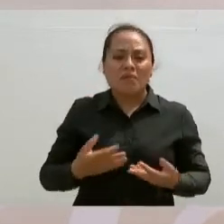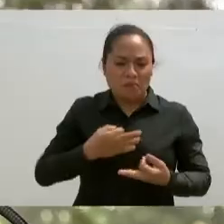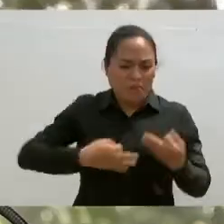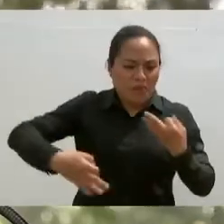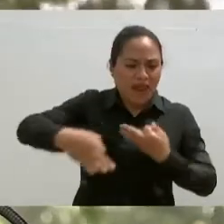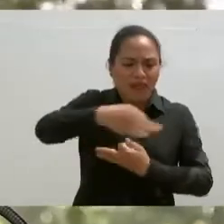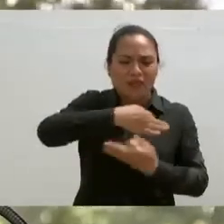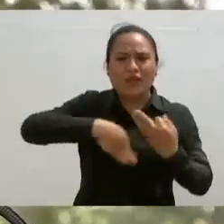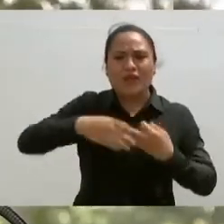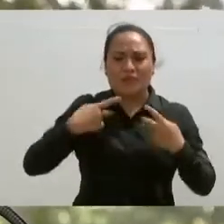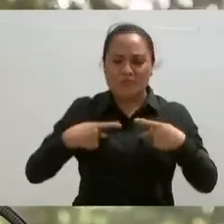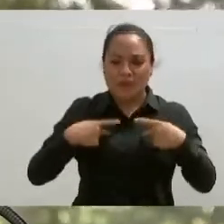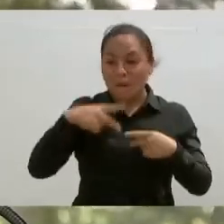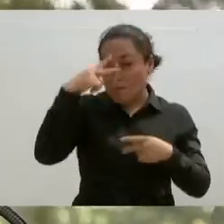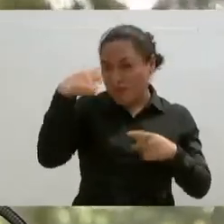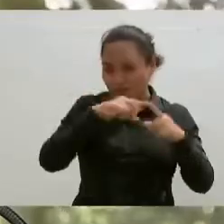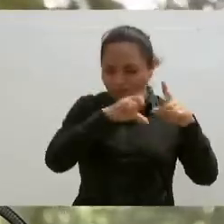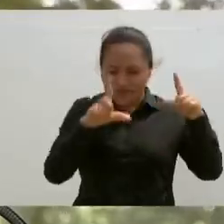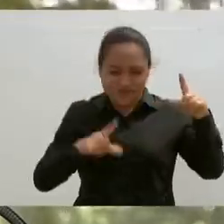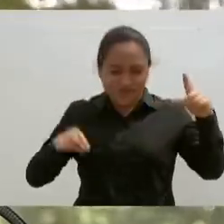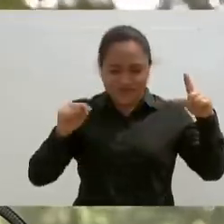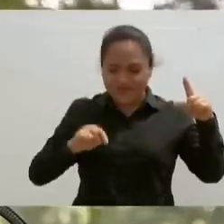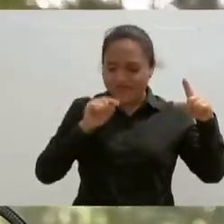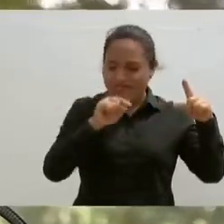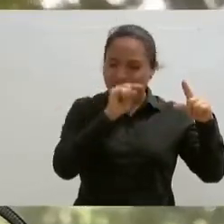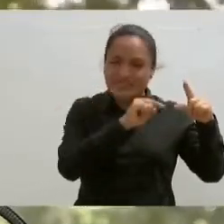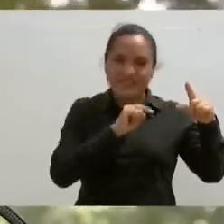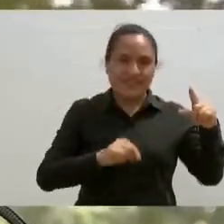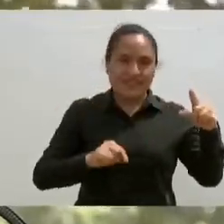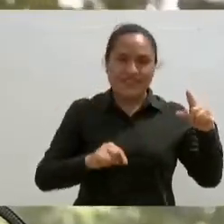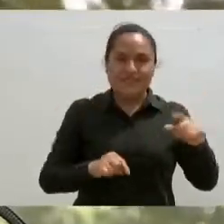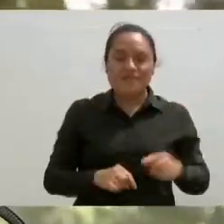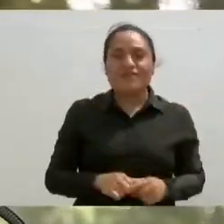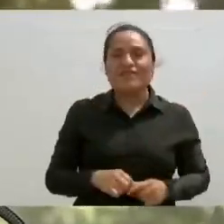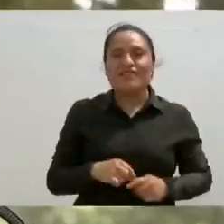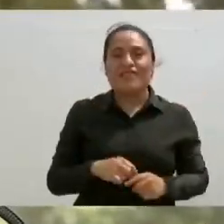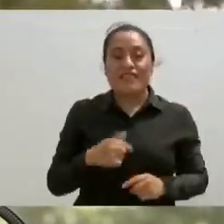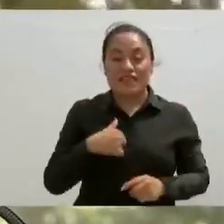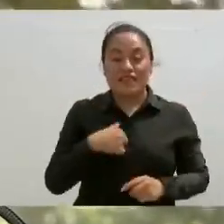todos los mexicanos. Quiero a